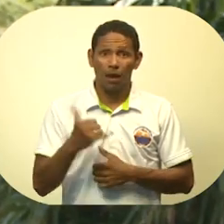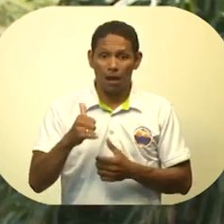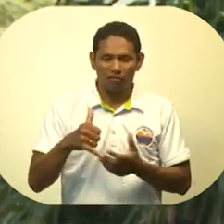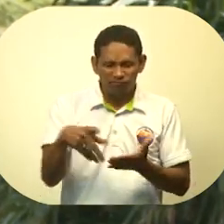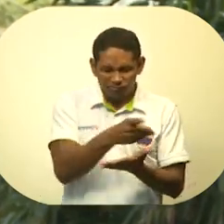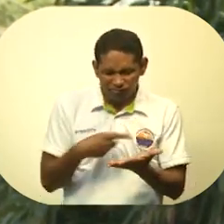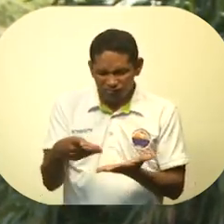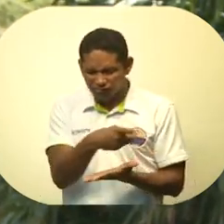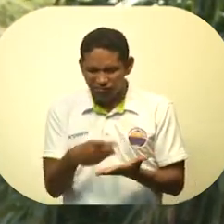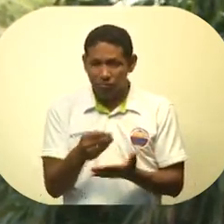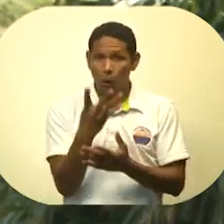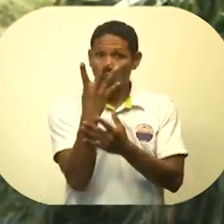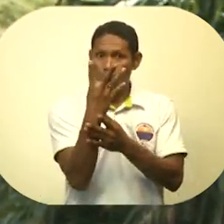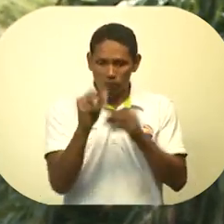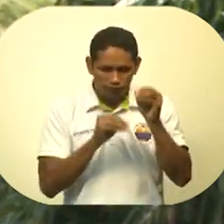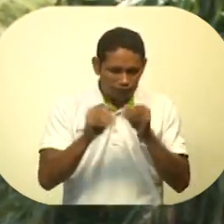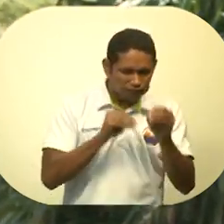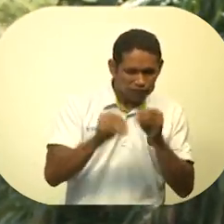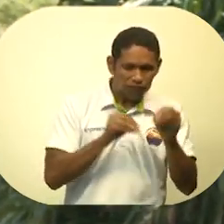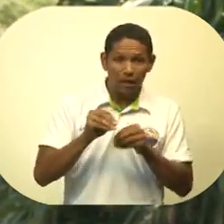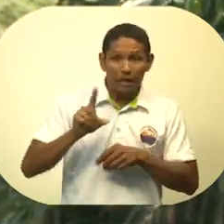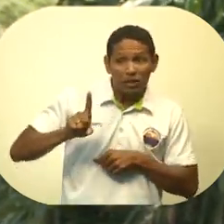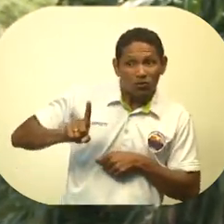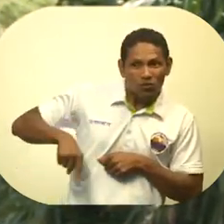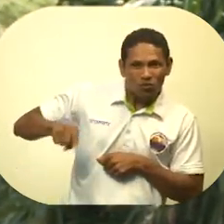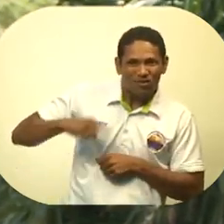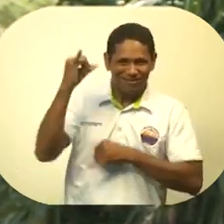Con el diseño de 4 importantes productos, la Escuela